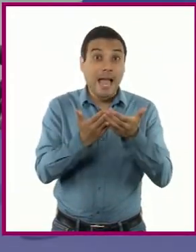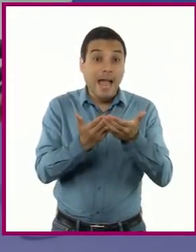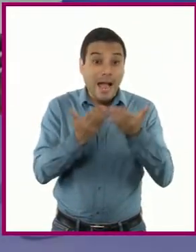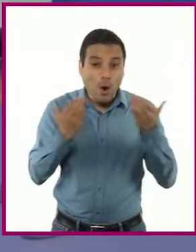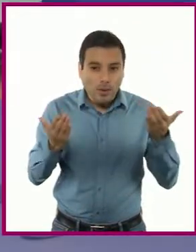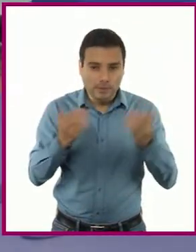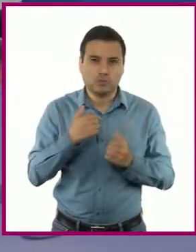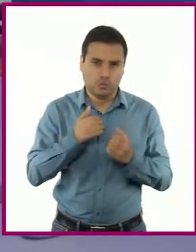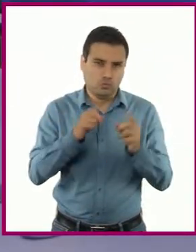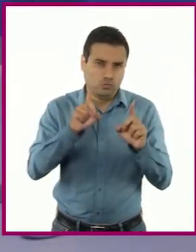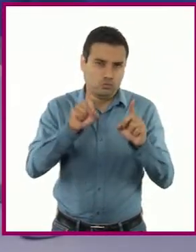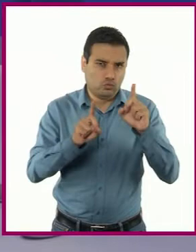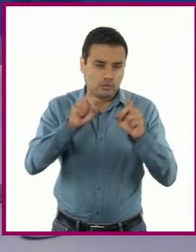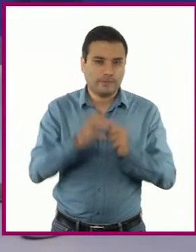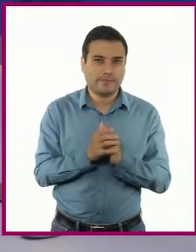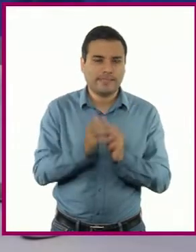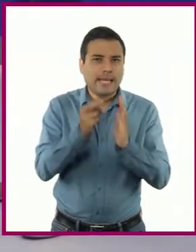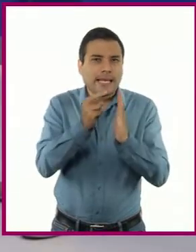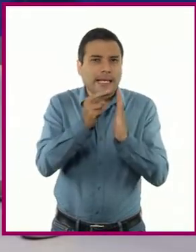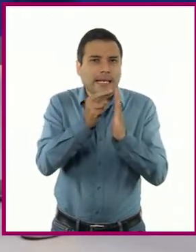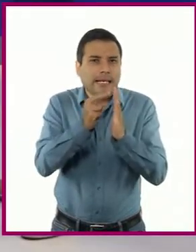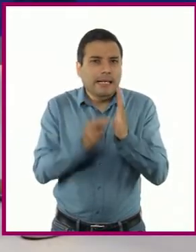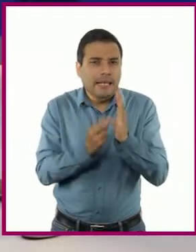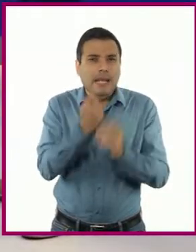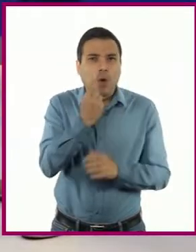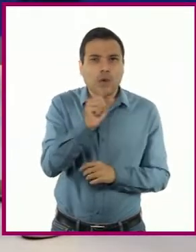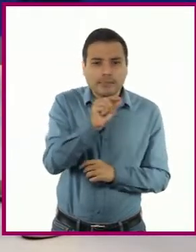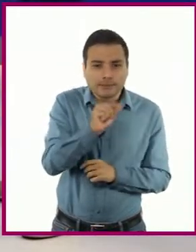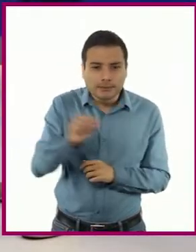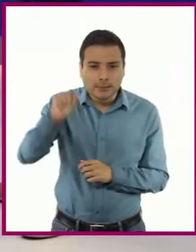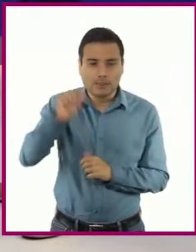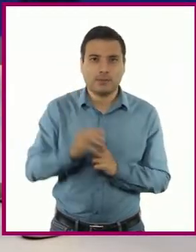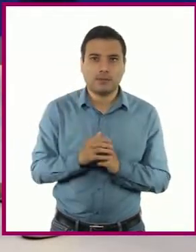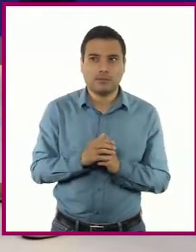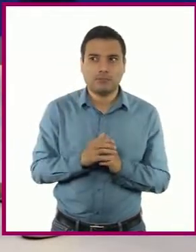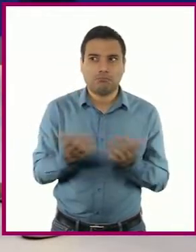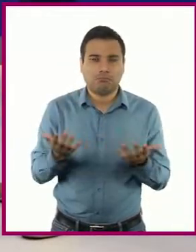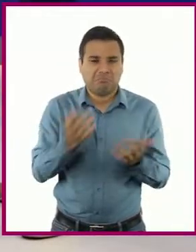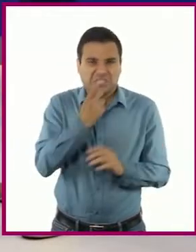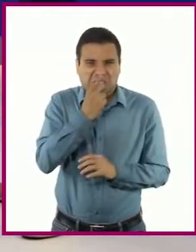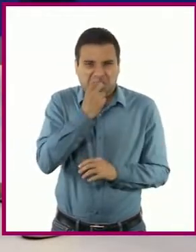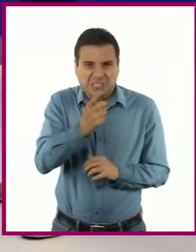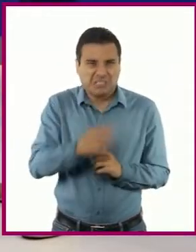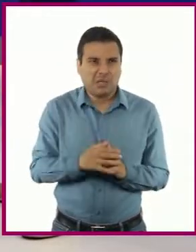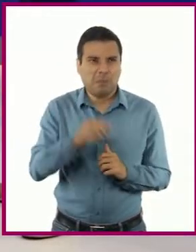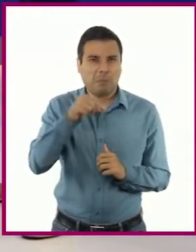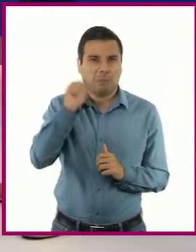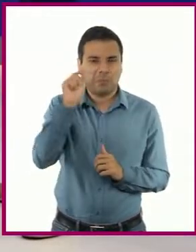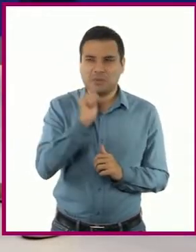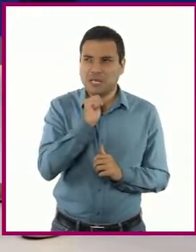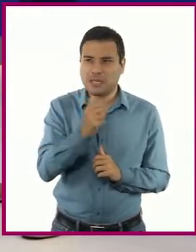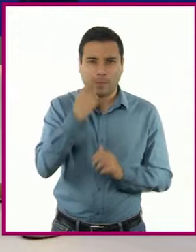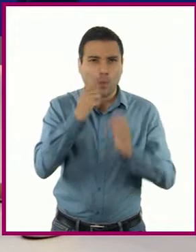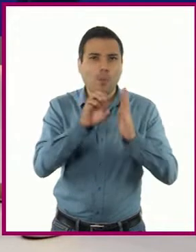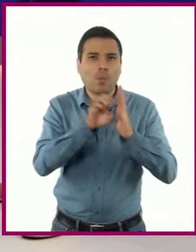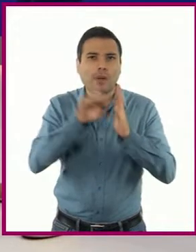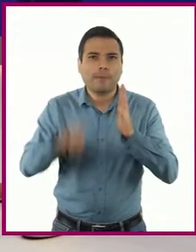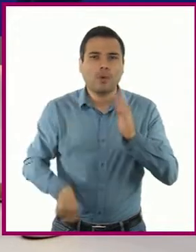una duda. La regla de los monosílabos dice que no se acentúan, pero ¿qué pasa con el monosílabo